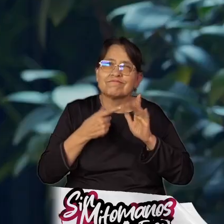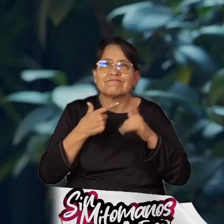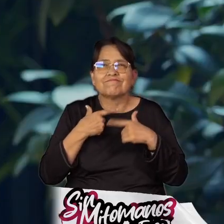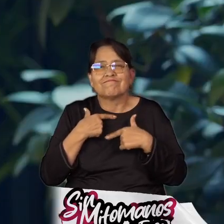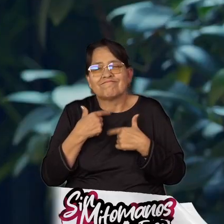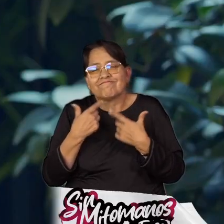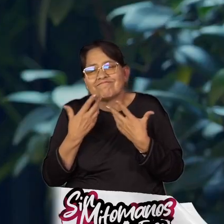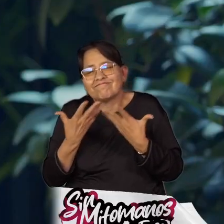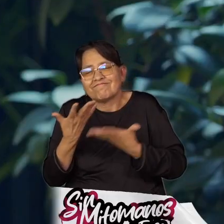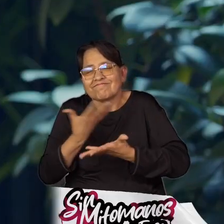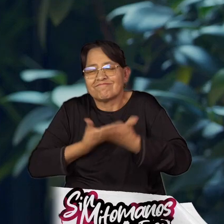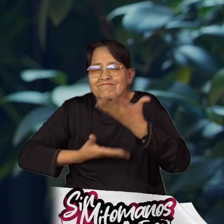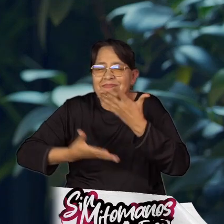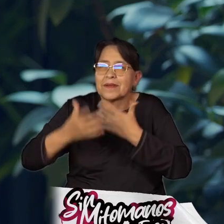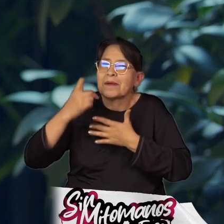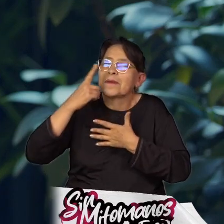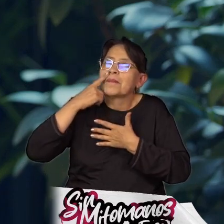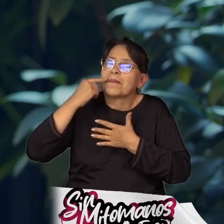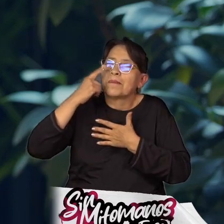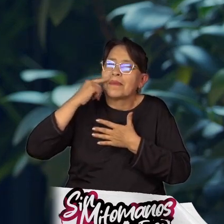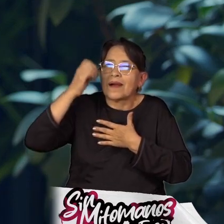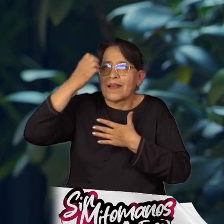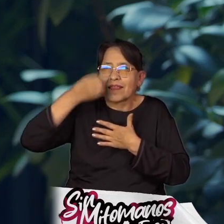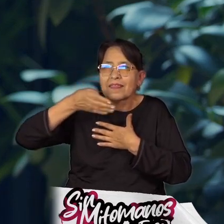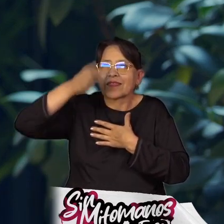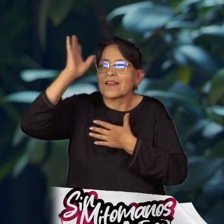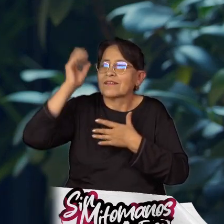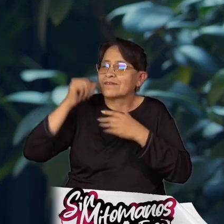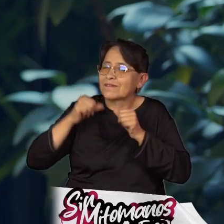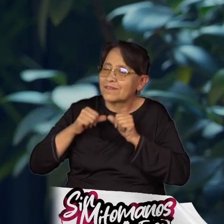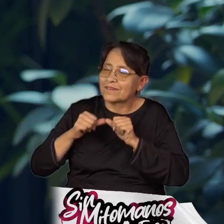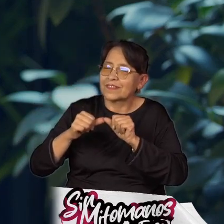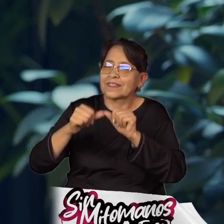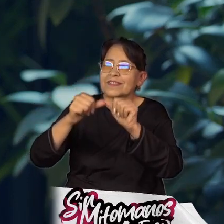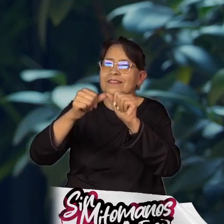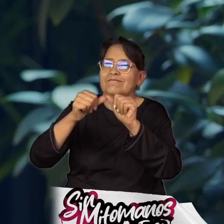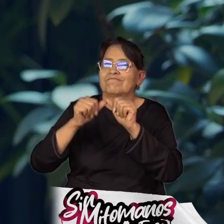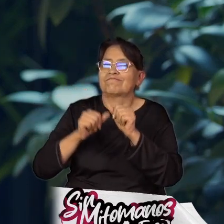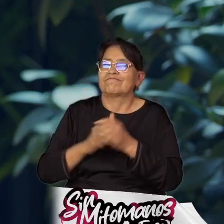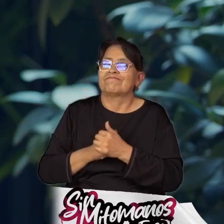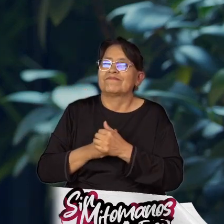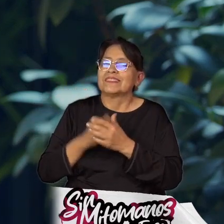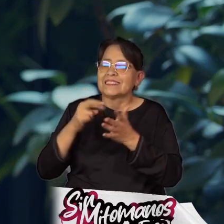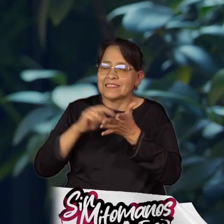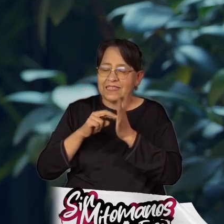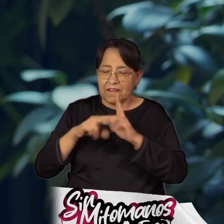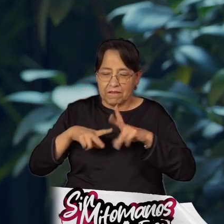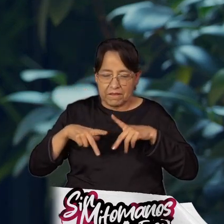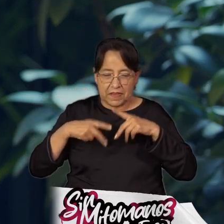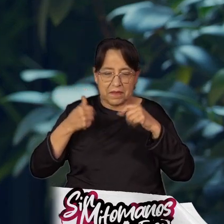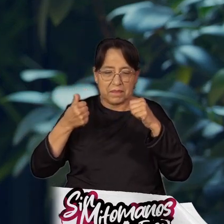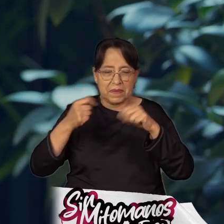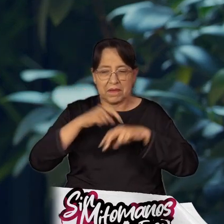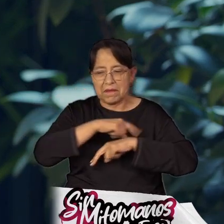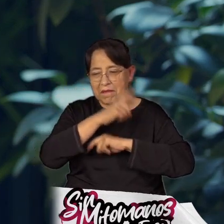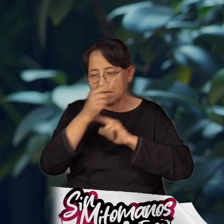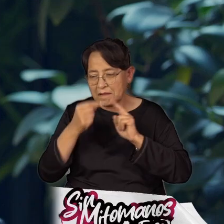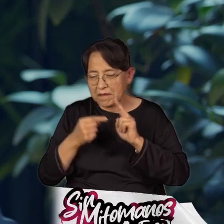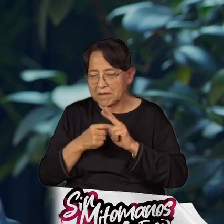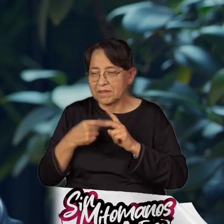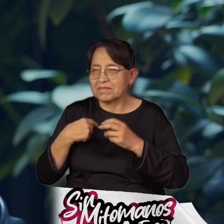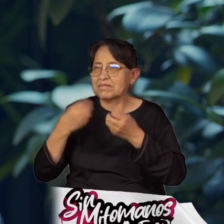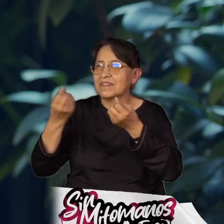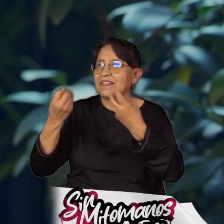de deleites, a diestra del Padre por siempre y para siempre, en donde vamos a encontrar plenitud de vida, en donde